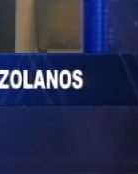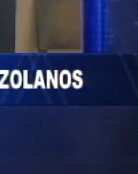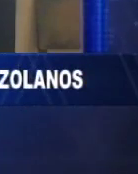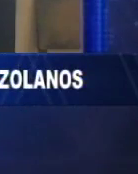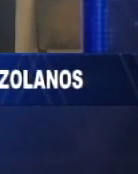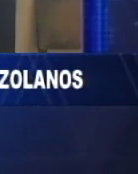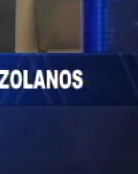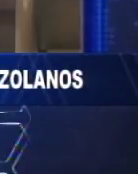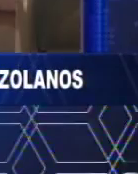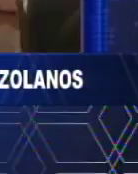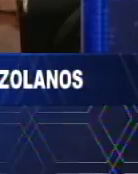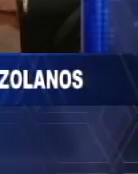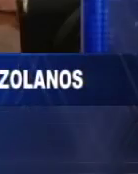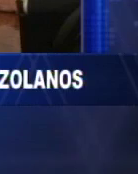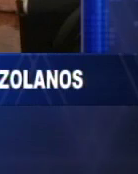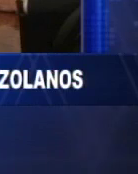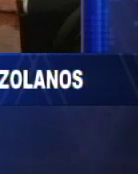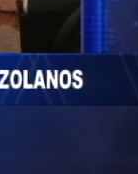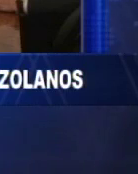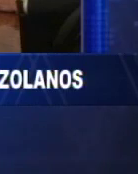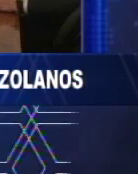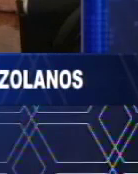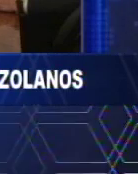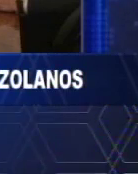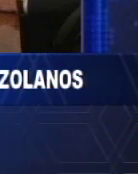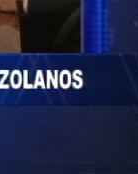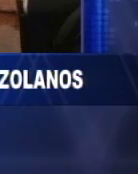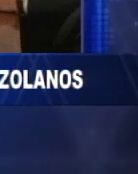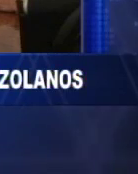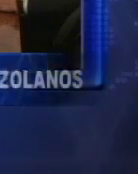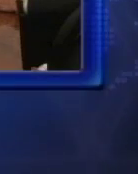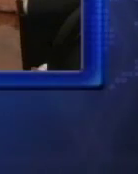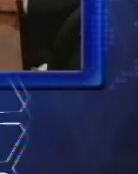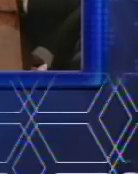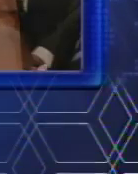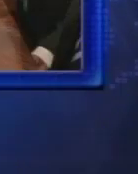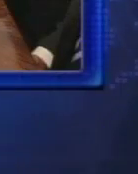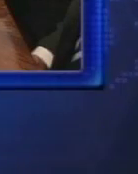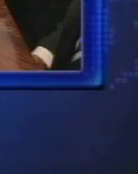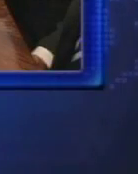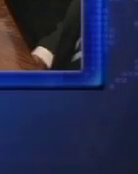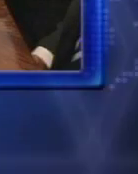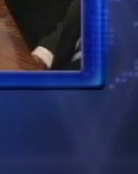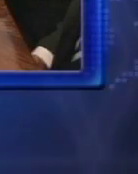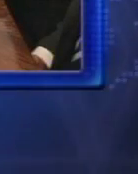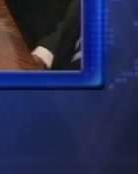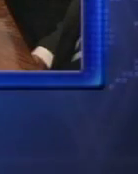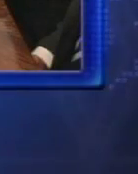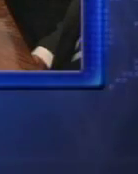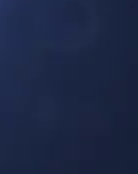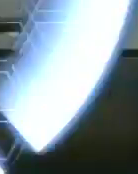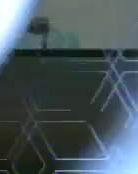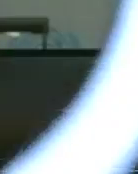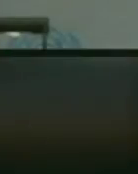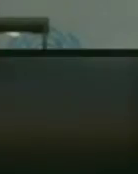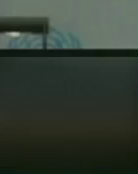Diáspora venezolana. Diputado de la Asamblea Nacional Luis Florido trata en Chile visa de responsabilidad democrática.